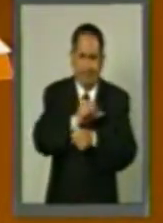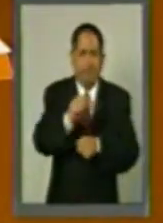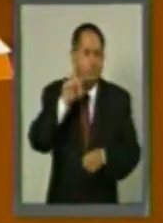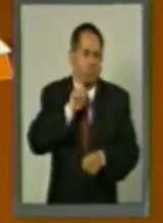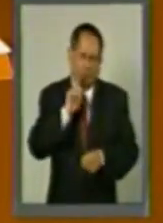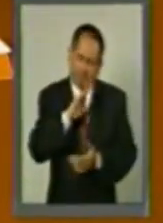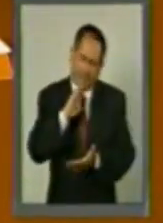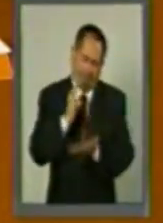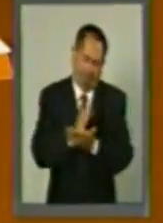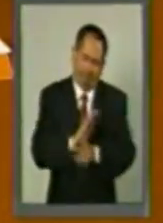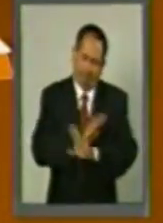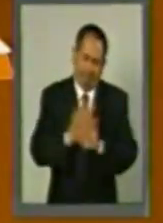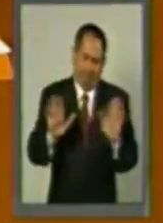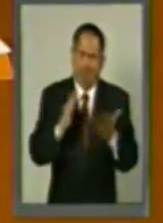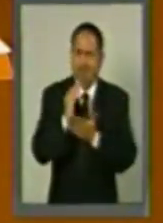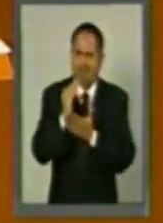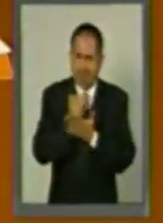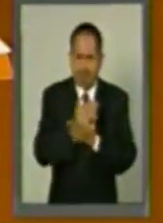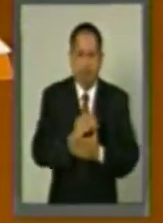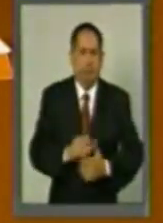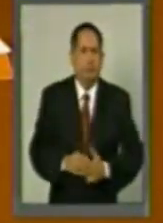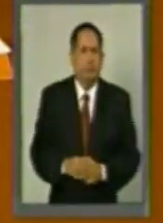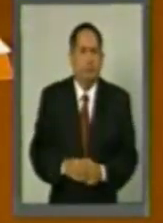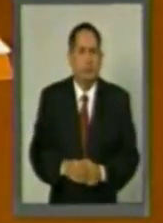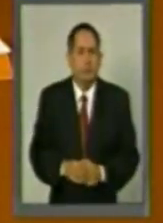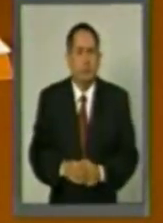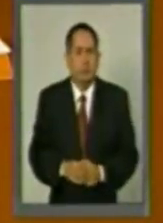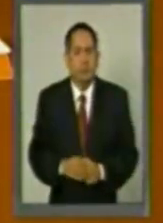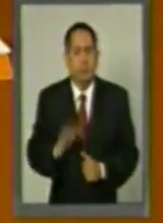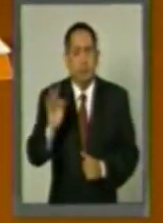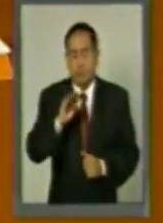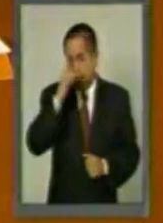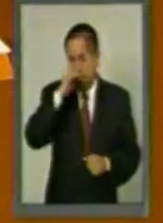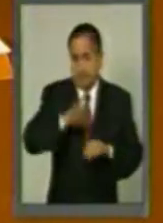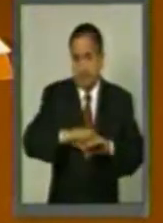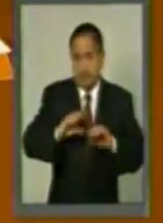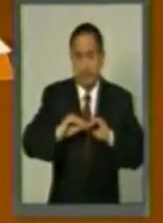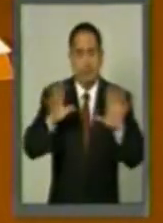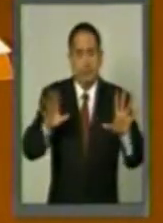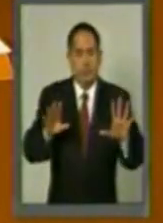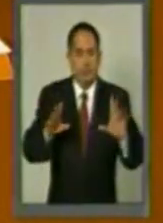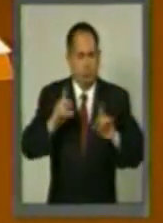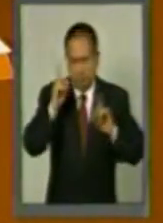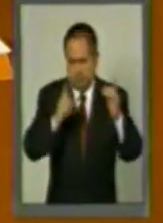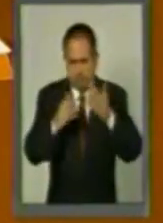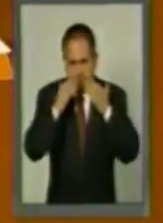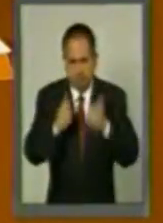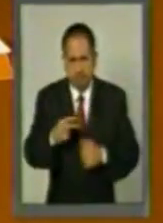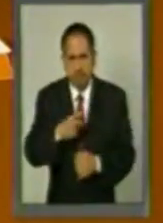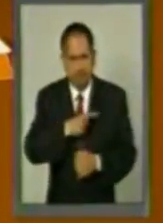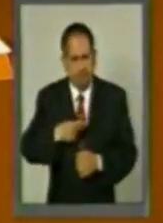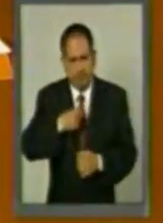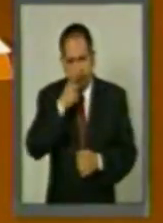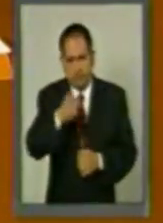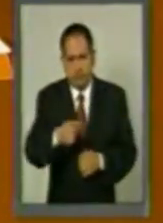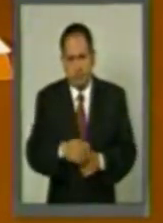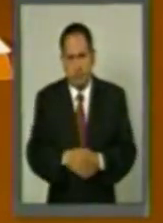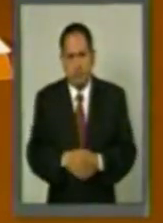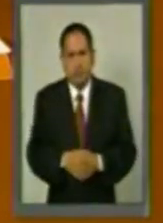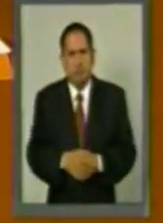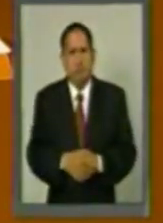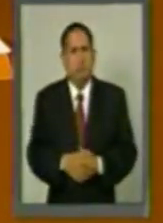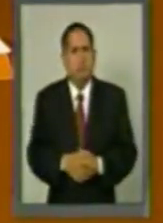violencia de la mujer. Sin duda, debemos señalar que una vez